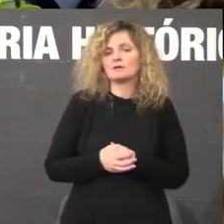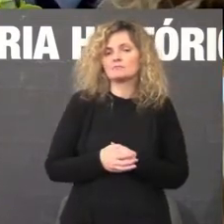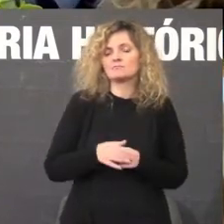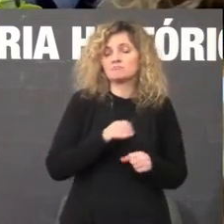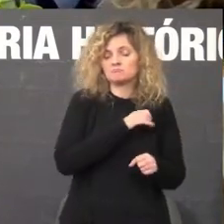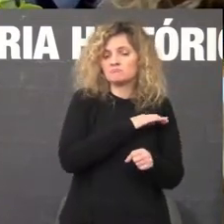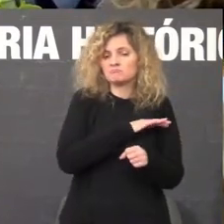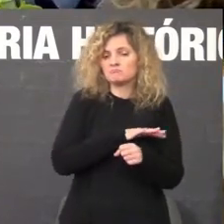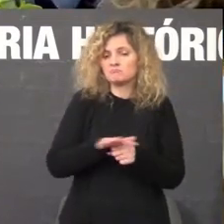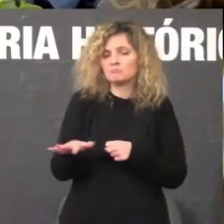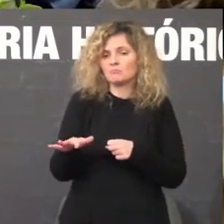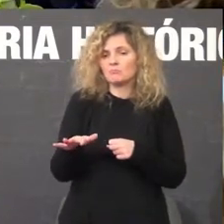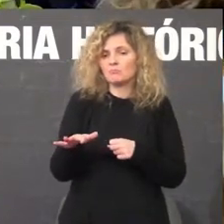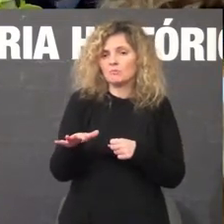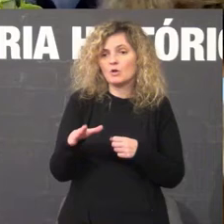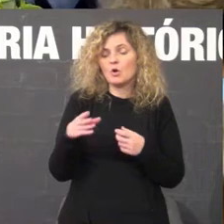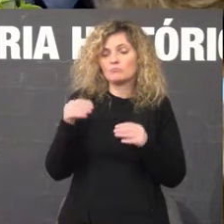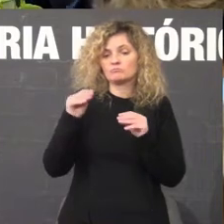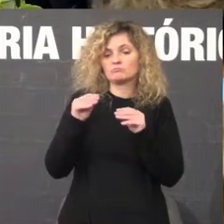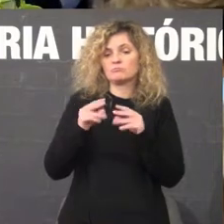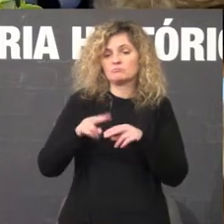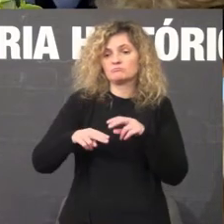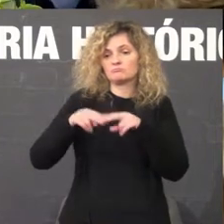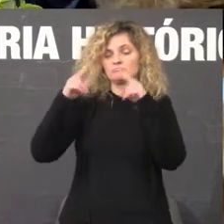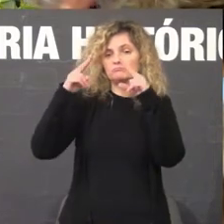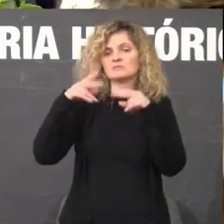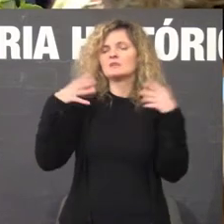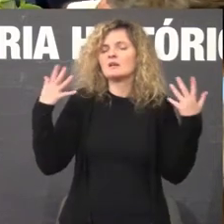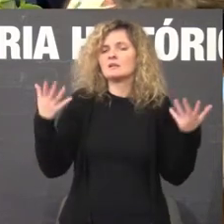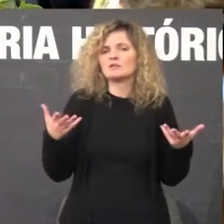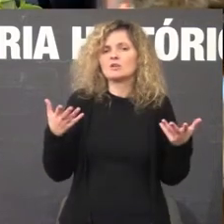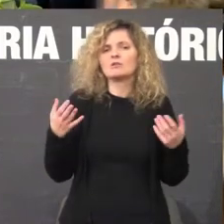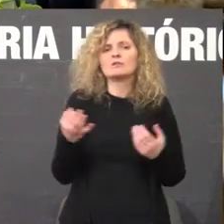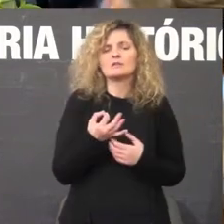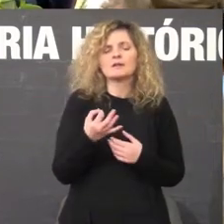acabar con lo que él había creado y entonces